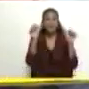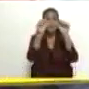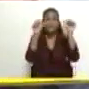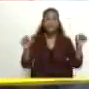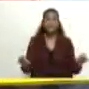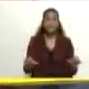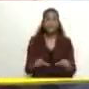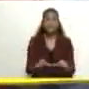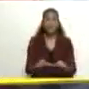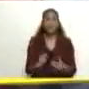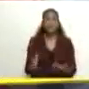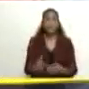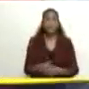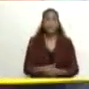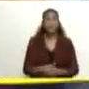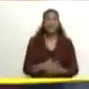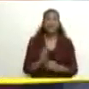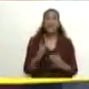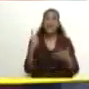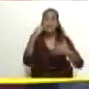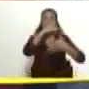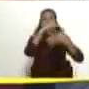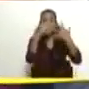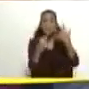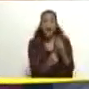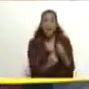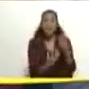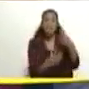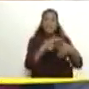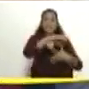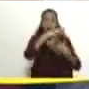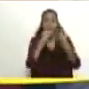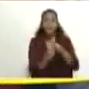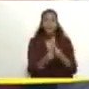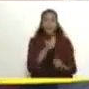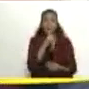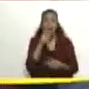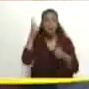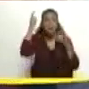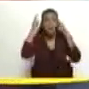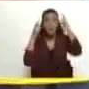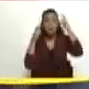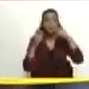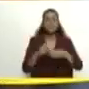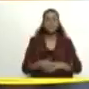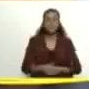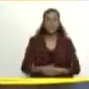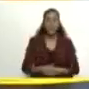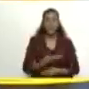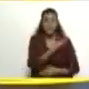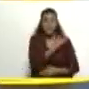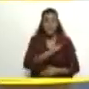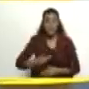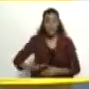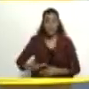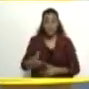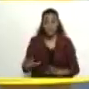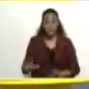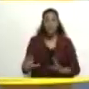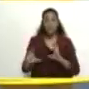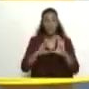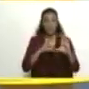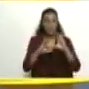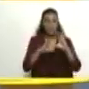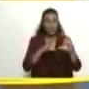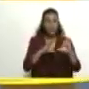de misiones y grandes misiones, Hugo Chávez Frías. Presidente, desde acá,